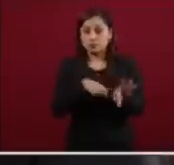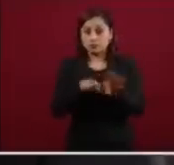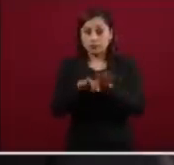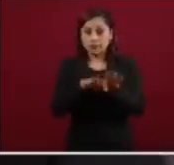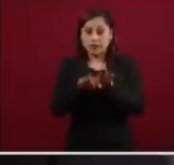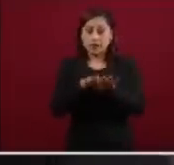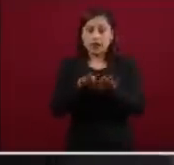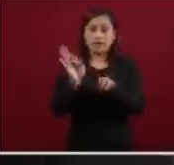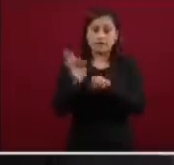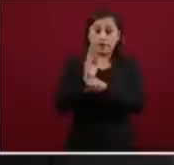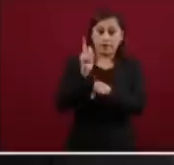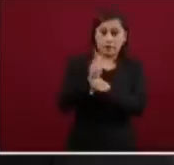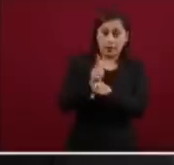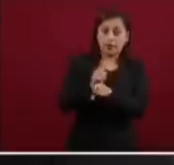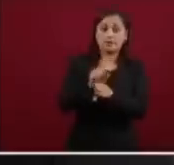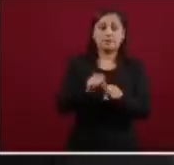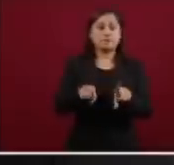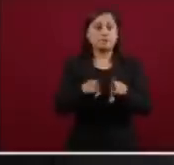los estatales